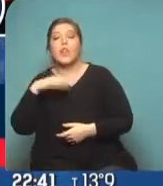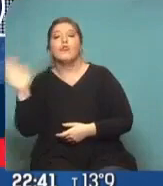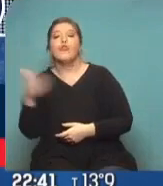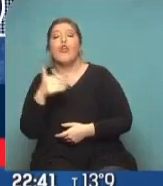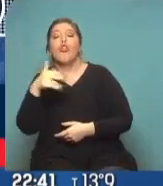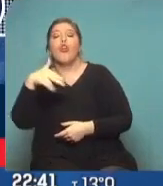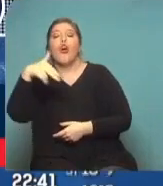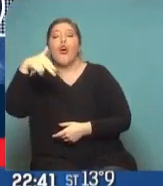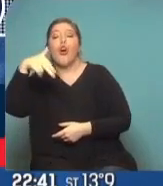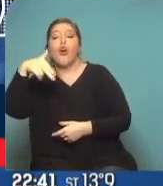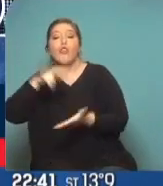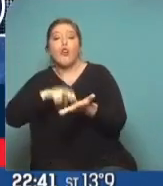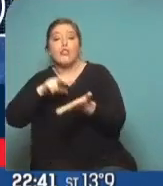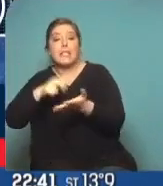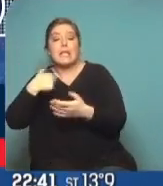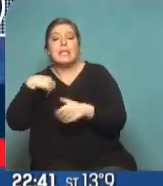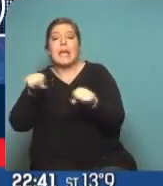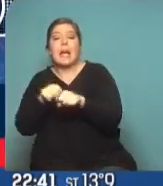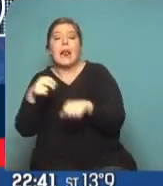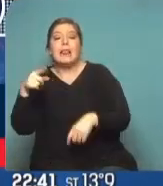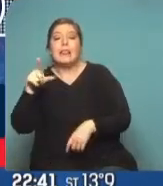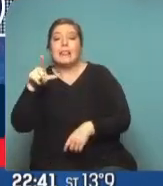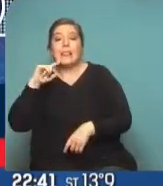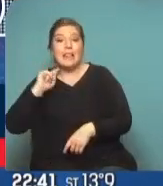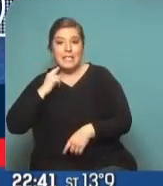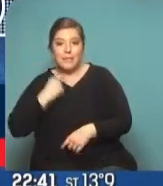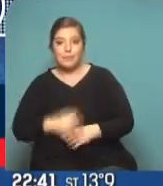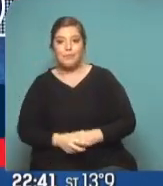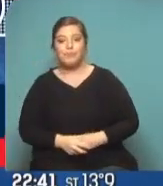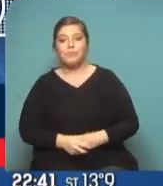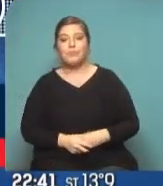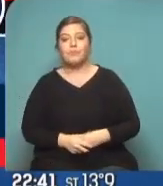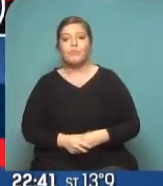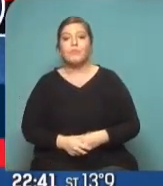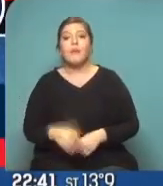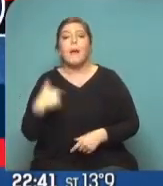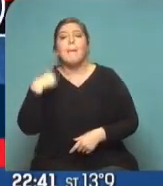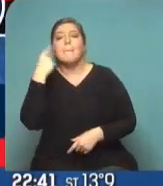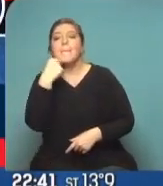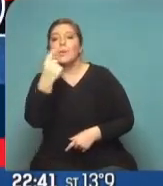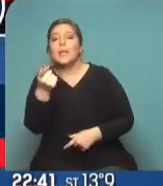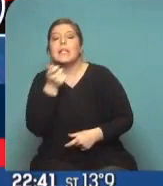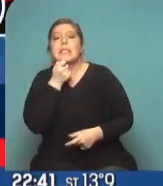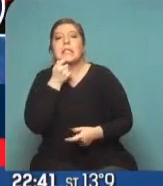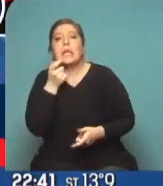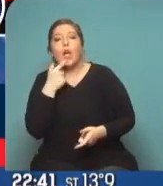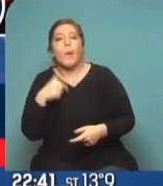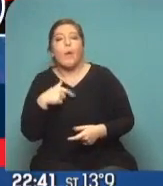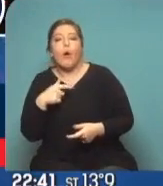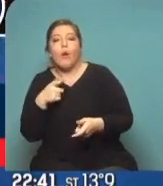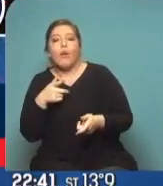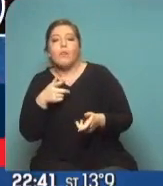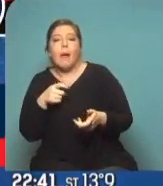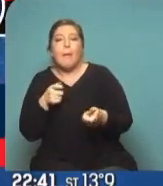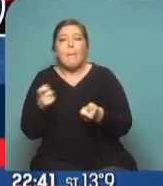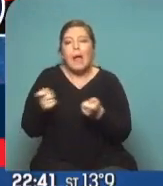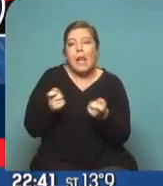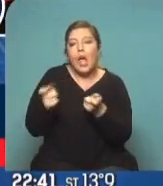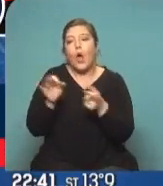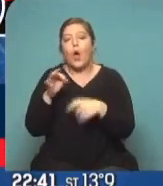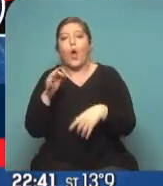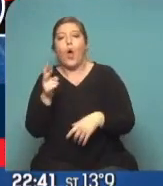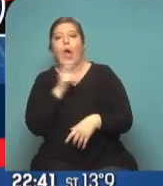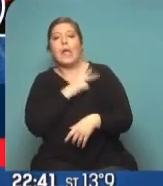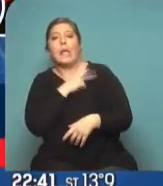13. Por un lado, preguntarle si no hubo una subestimación tanto por parte de usted como también de sus jefes de